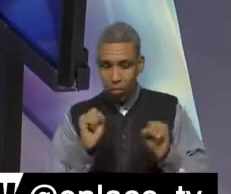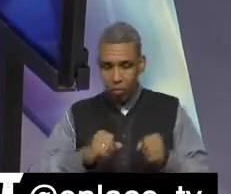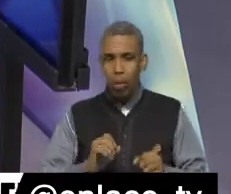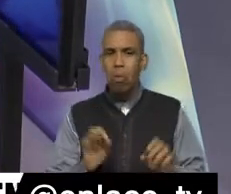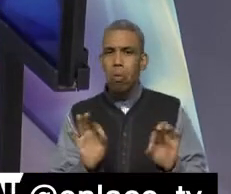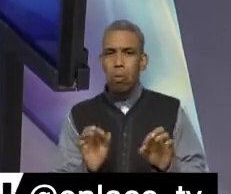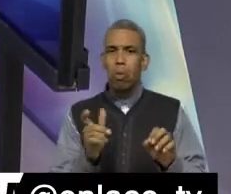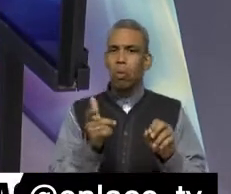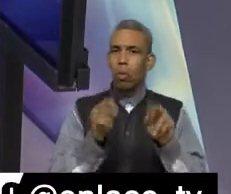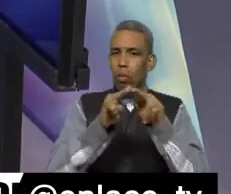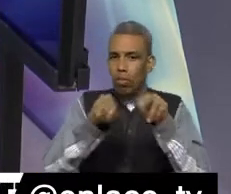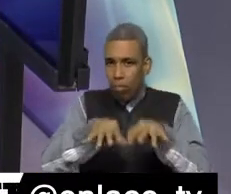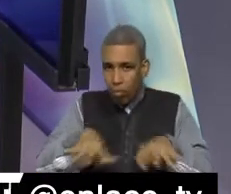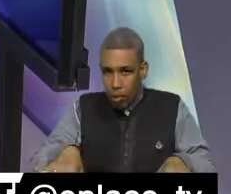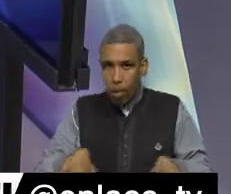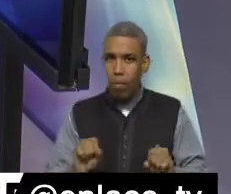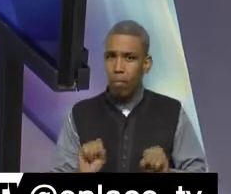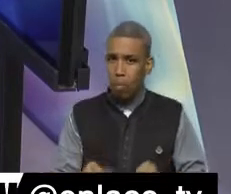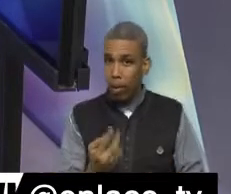de nuestra página